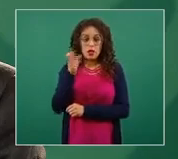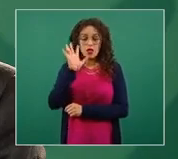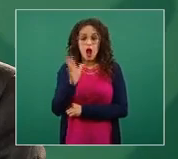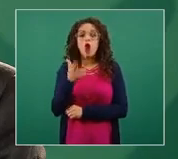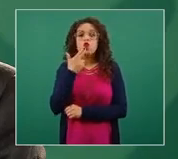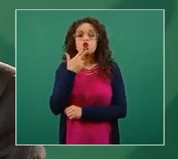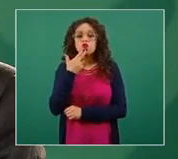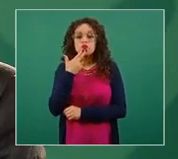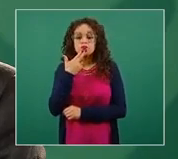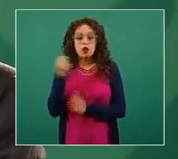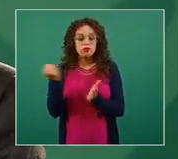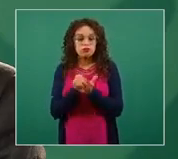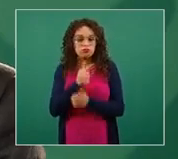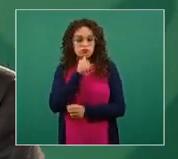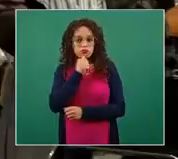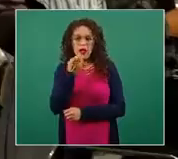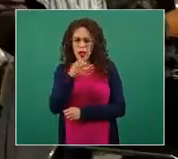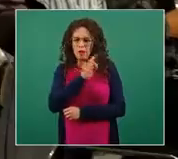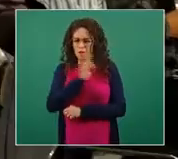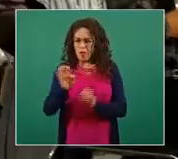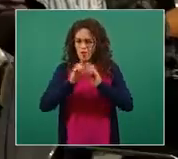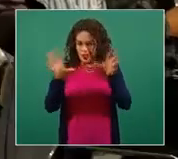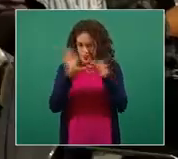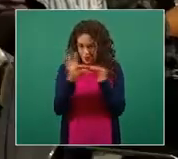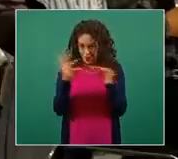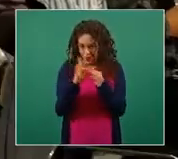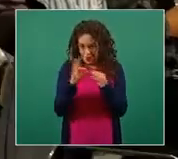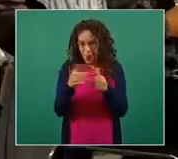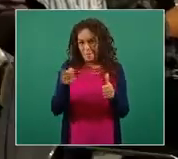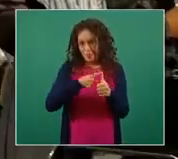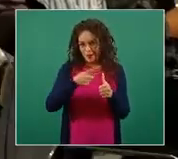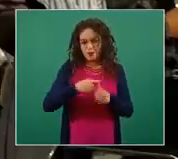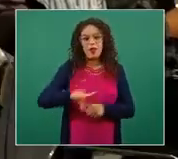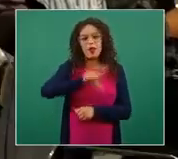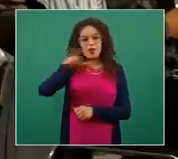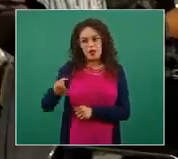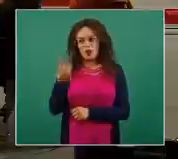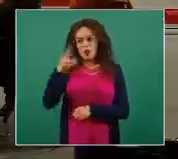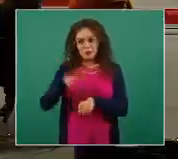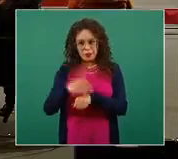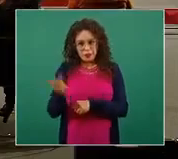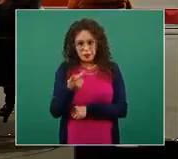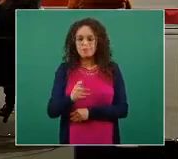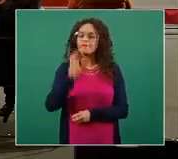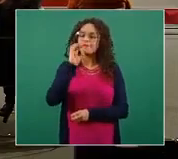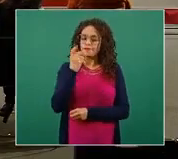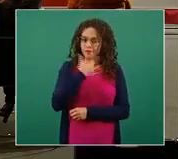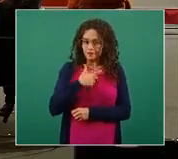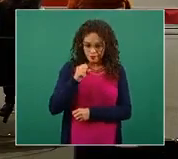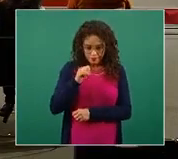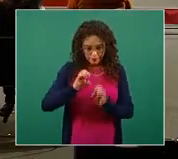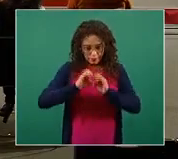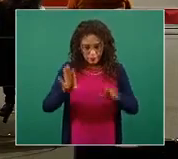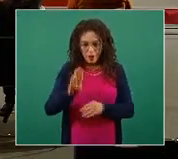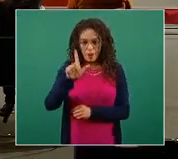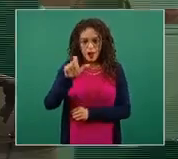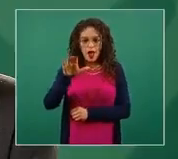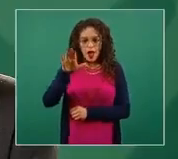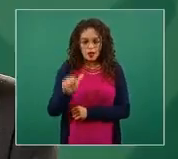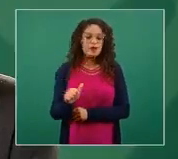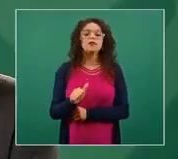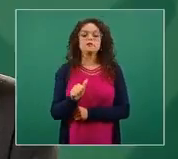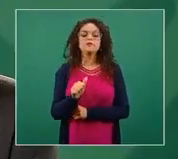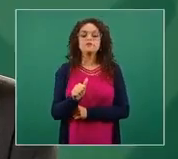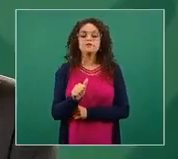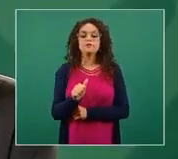de emergencia. Si nos puede aclarar ese punto primero, y ahorita le hago las otras dos. Con mucho gusto, Blanca, gracias por enunciar esta inquietud que nos